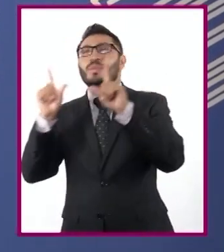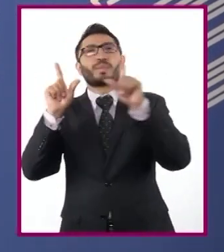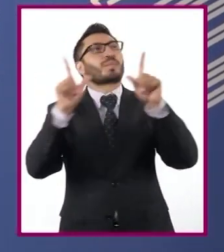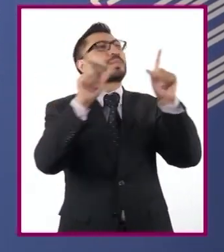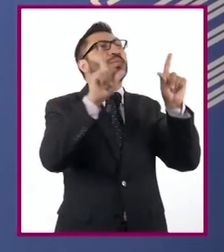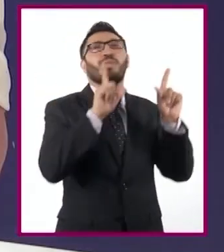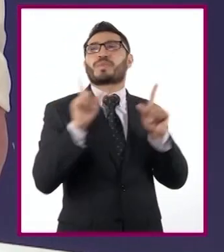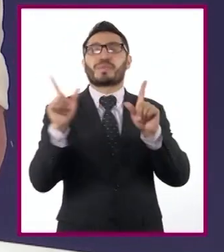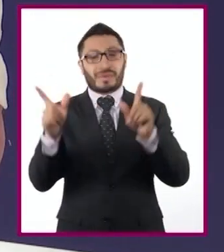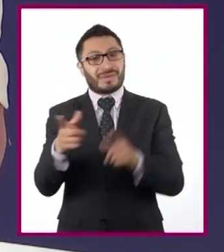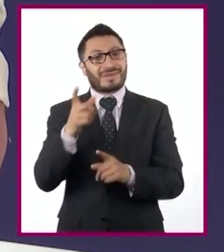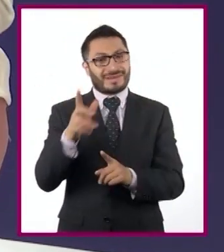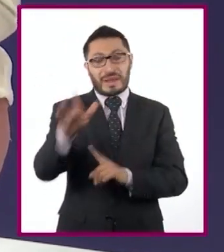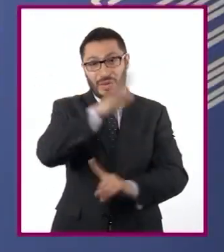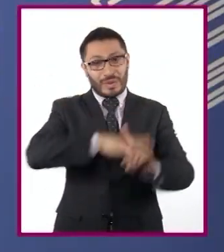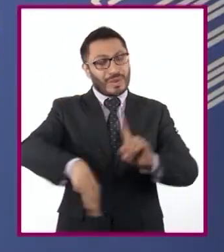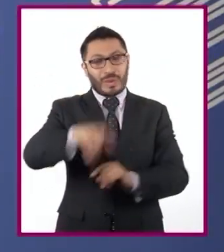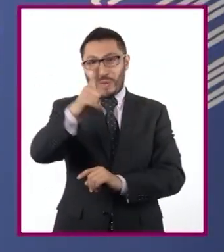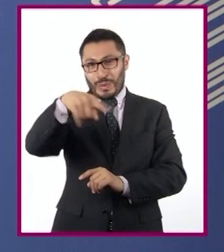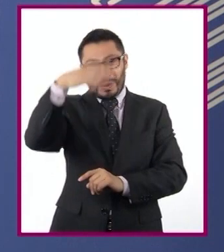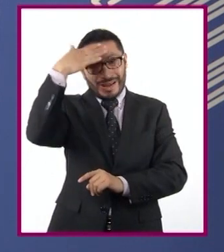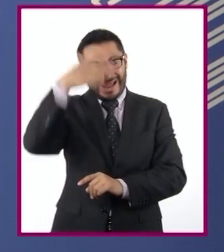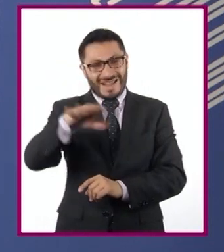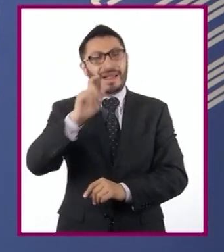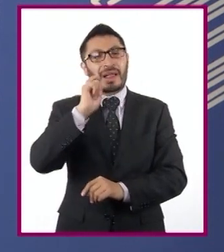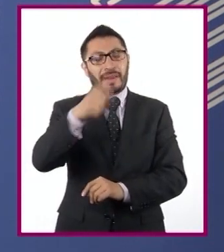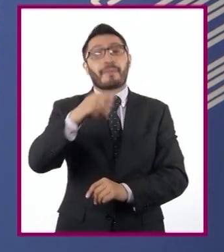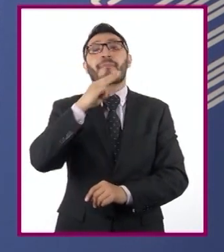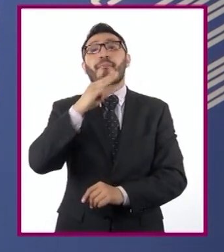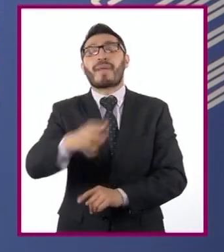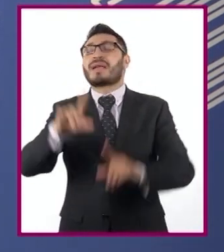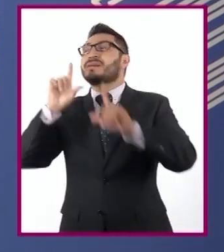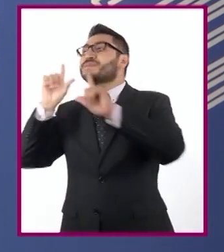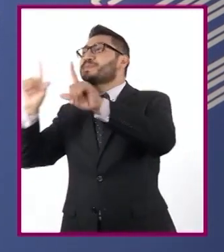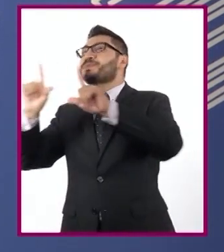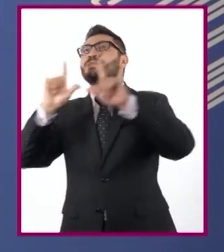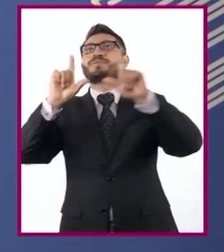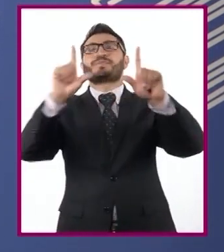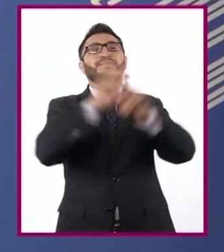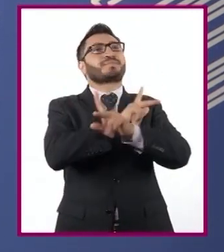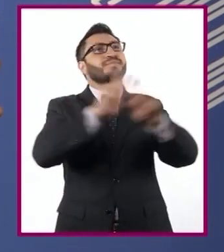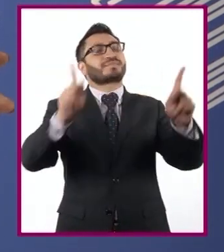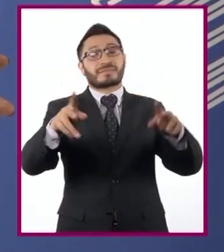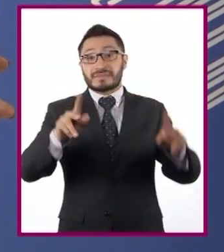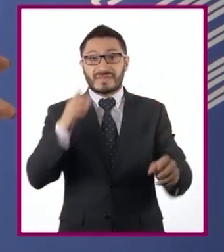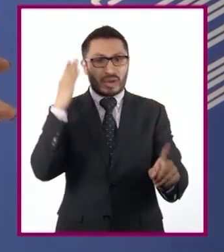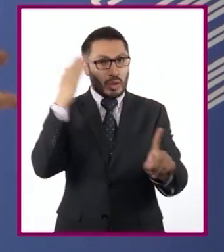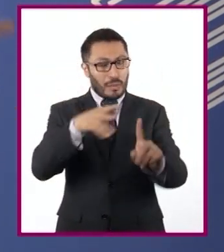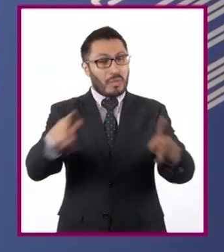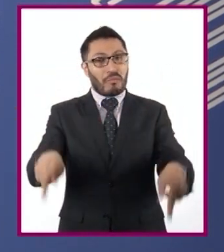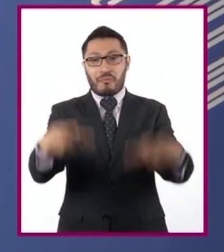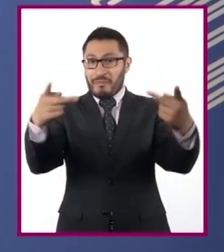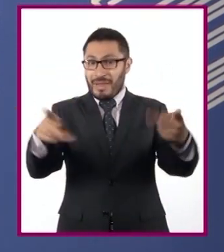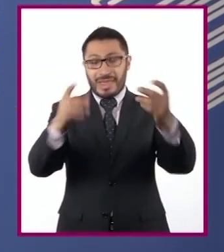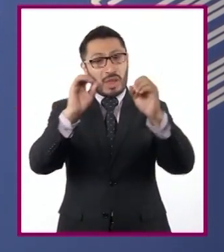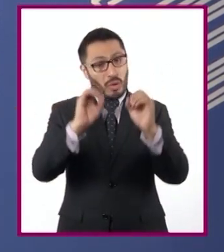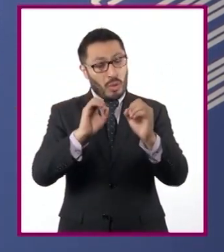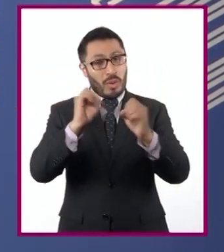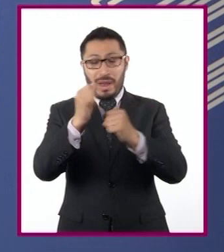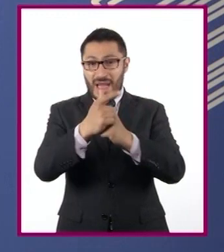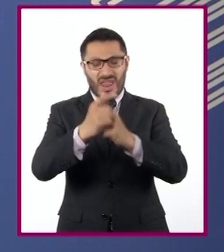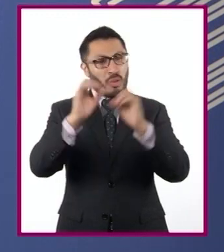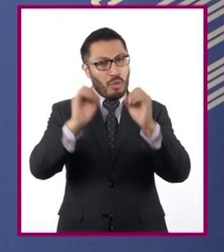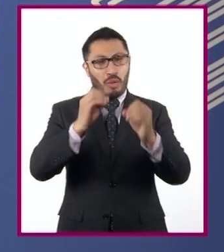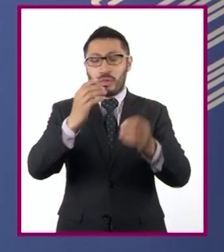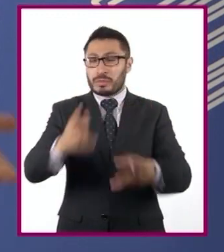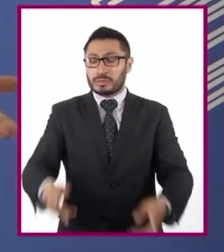publicitarios. Como saben, los mensajes publicitarios tienen como propósito vender un producto o servicio y así aumentar